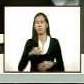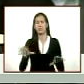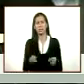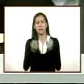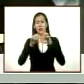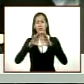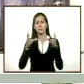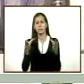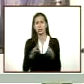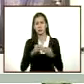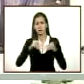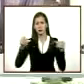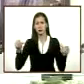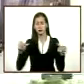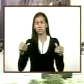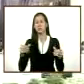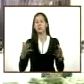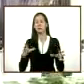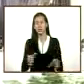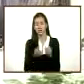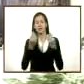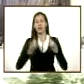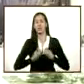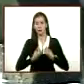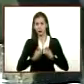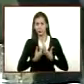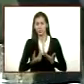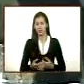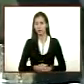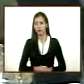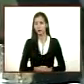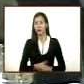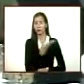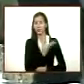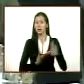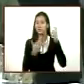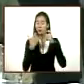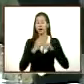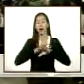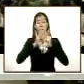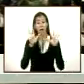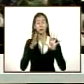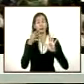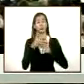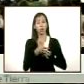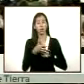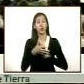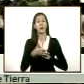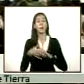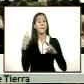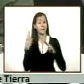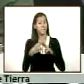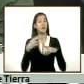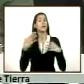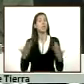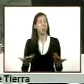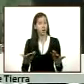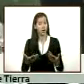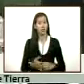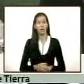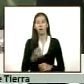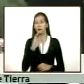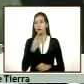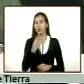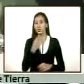salvar la vida, salvar la madre tierra. El presidente Chávez fue muy claro respecto a lo que se está jugando la humanidad. Si